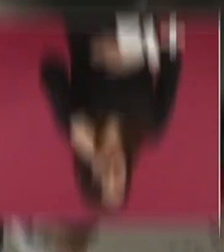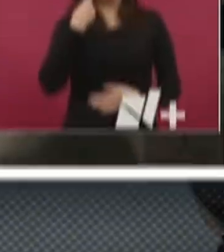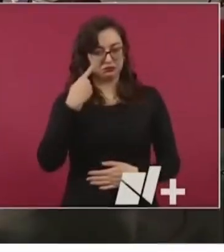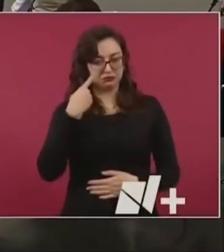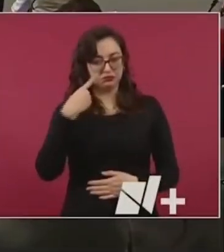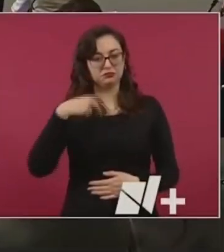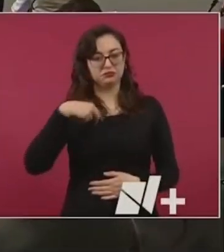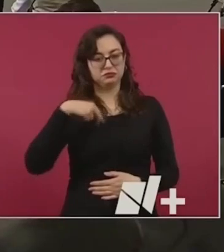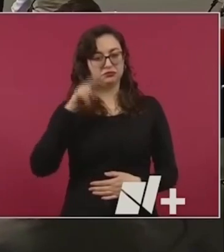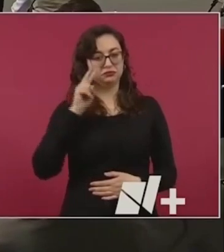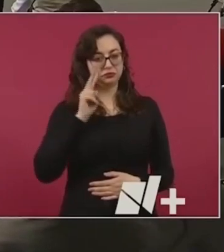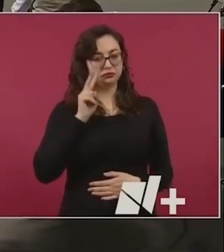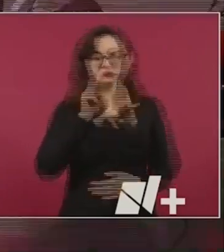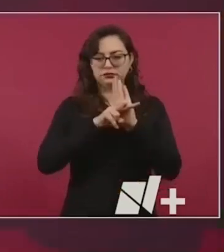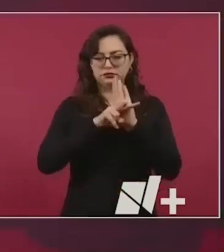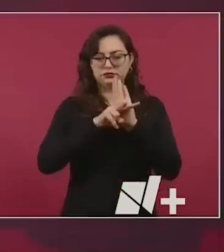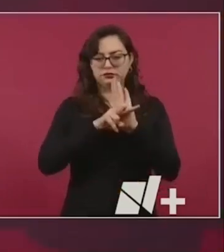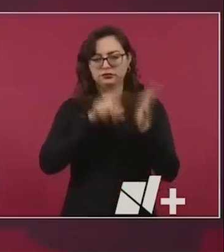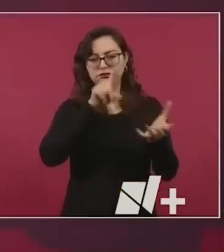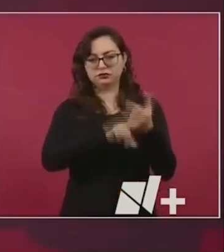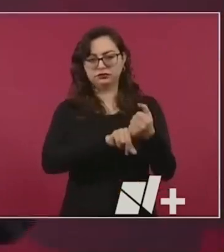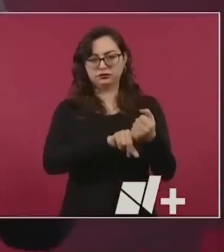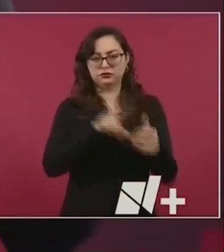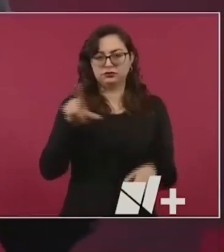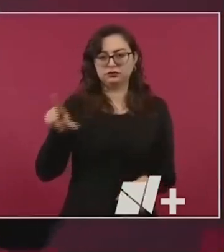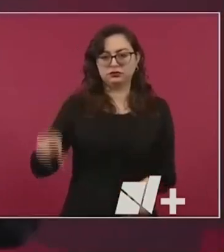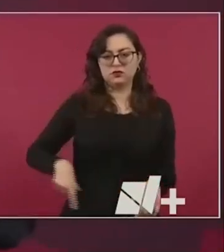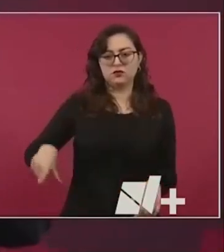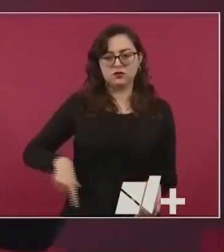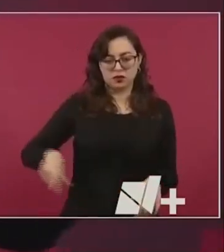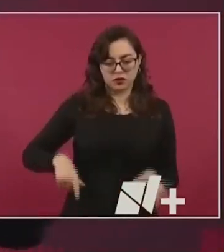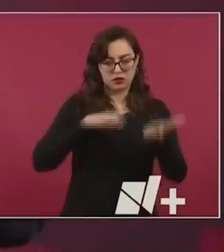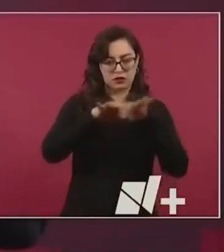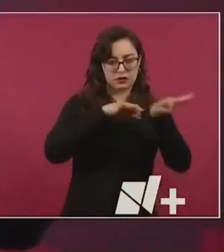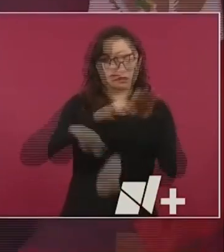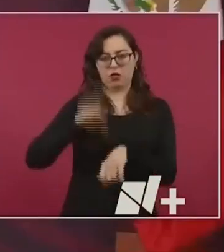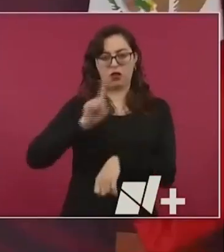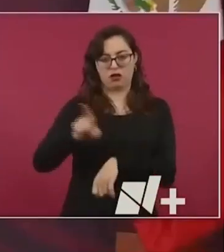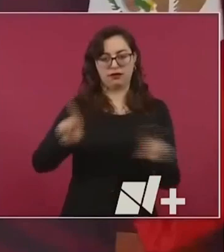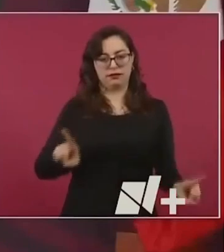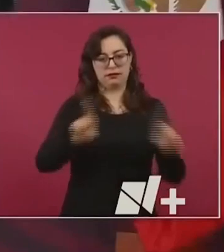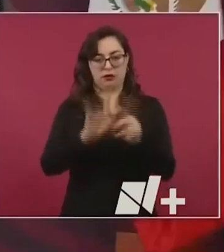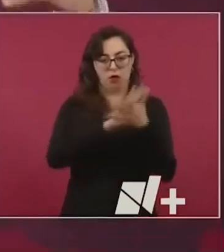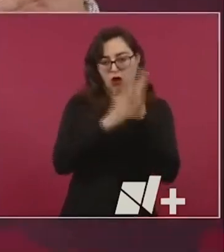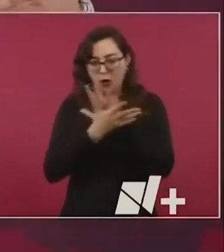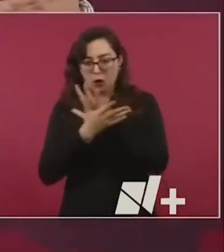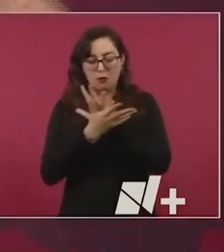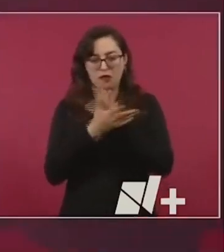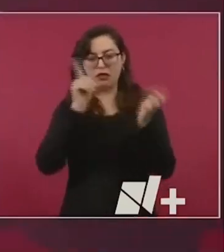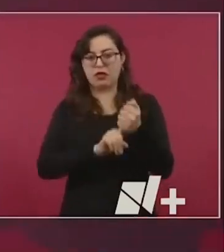unos videos de funcionarios supuestamente vinculados a Laida en Televisa, que luego se aclaró